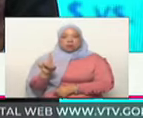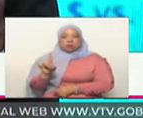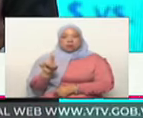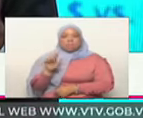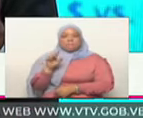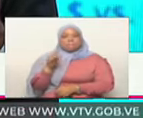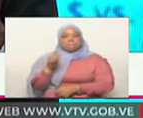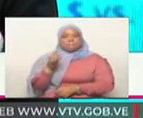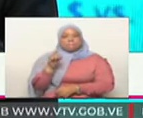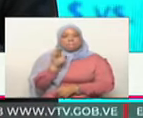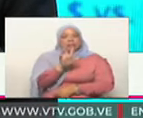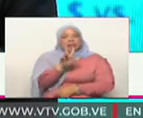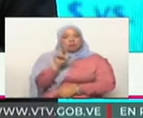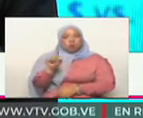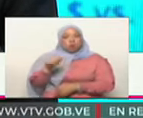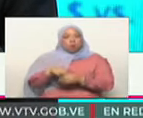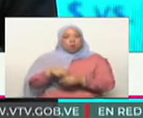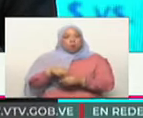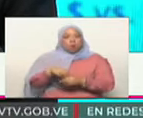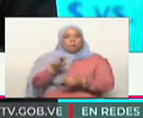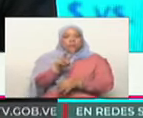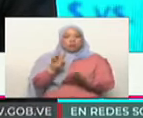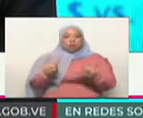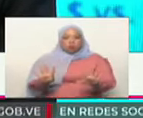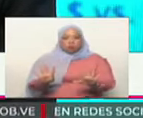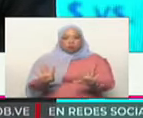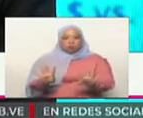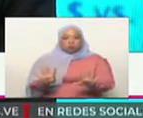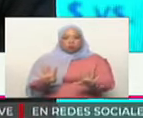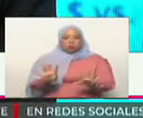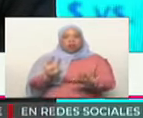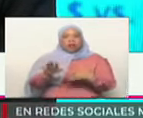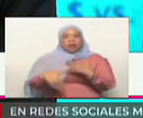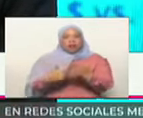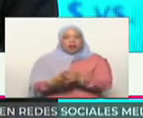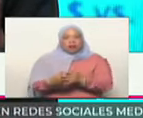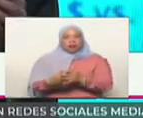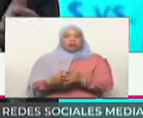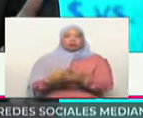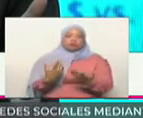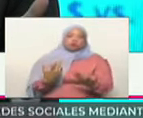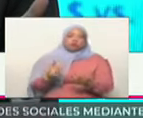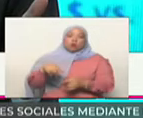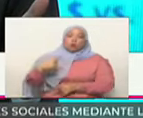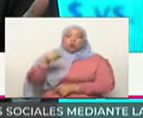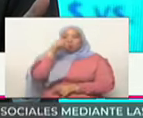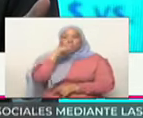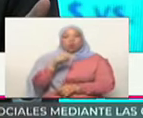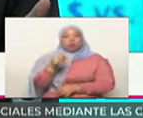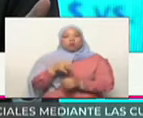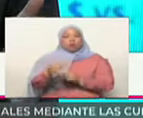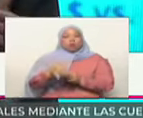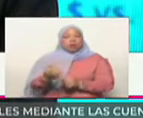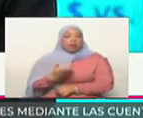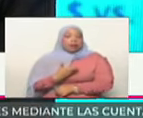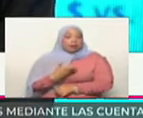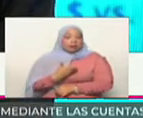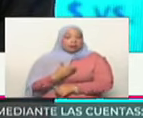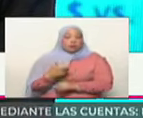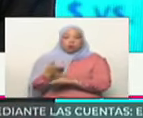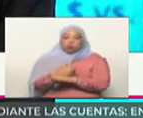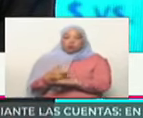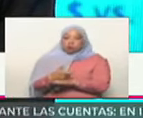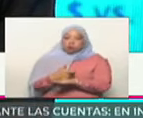¿verdad? 29 veces hemos ganado en 31 elecciones. El próximo año son las elecciones de alcaldías y